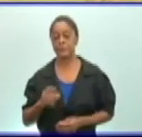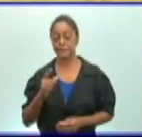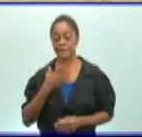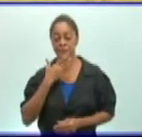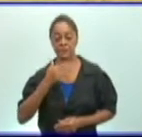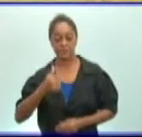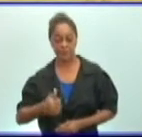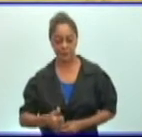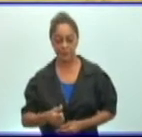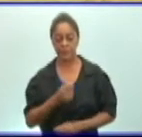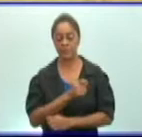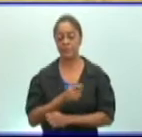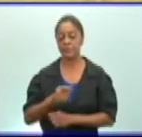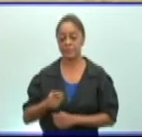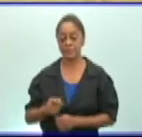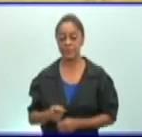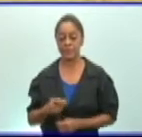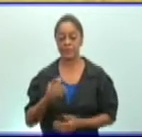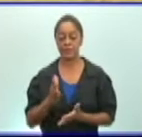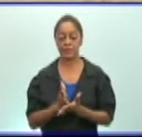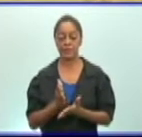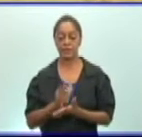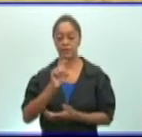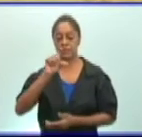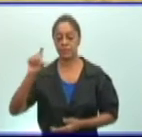por sus profesores en la escuela.